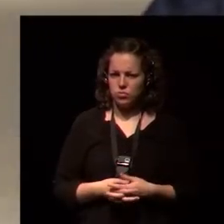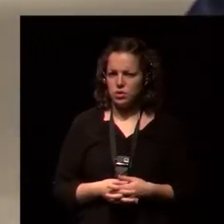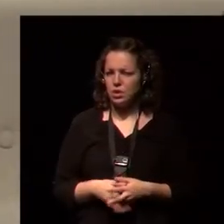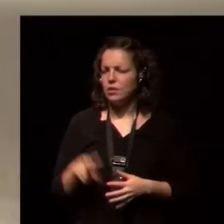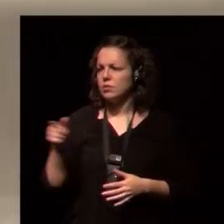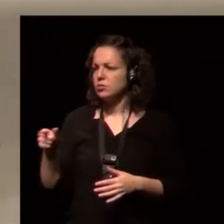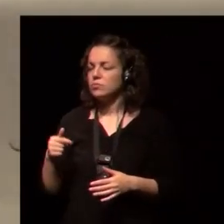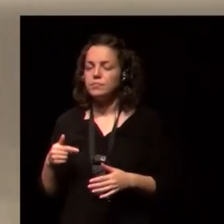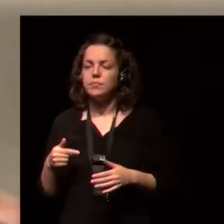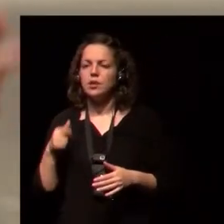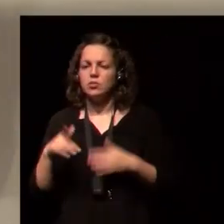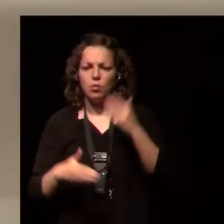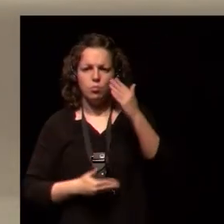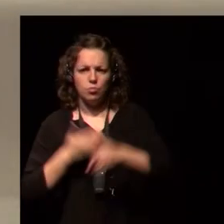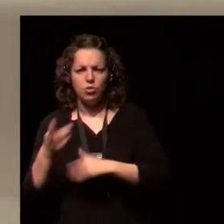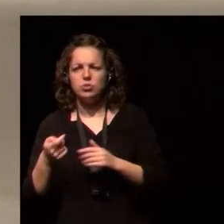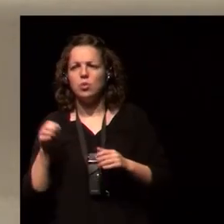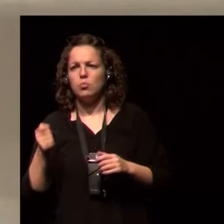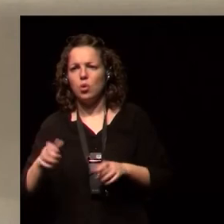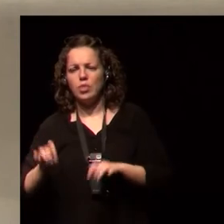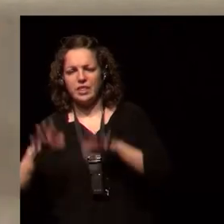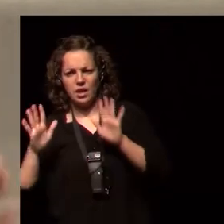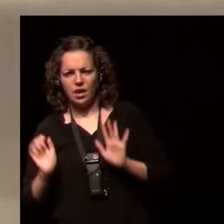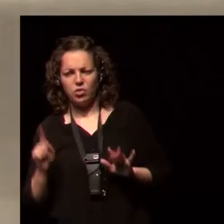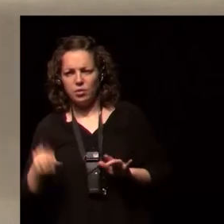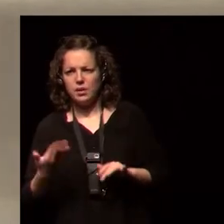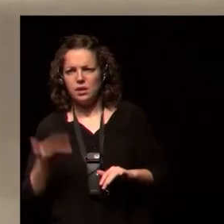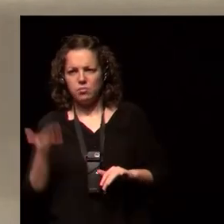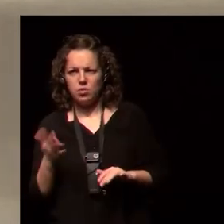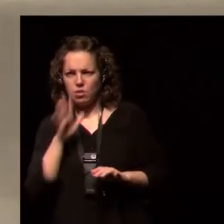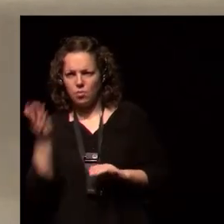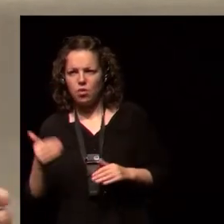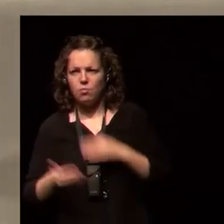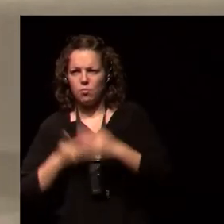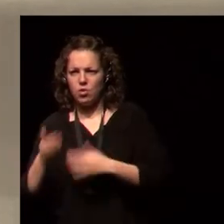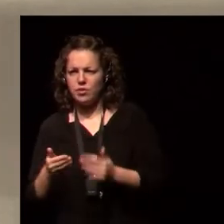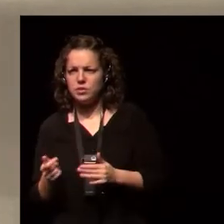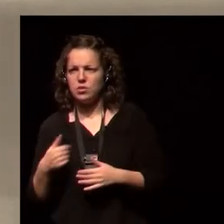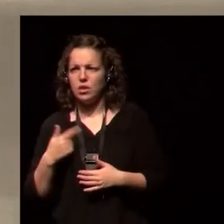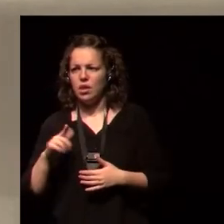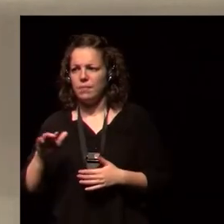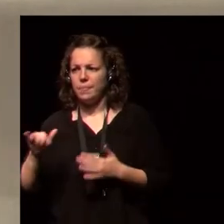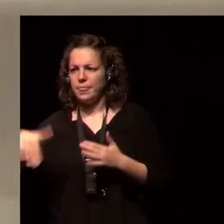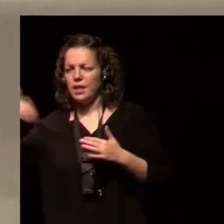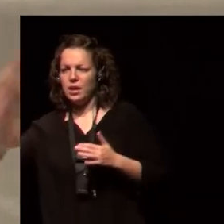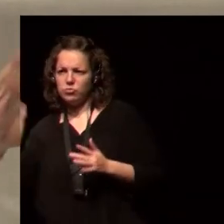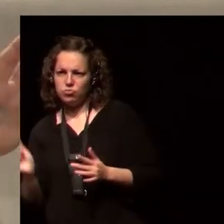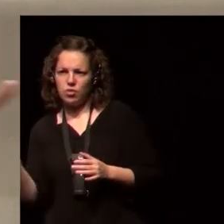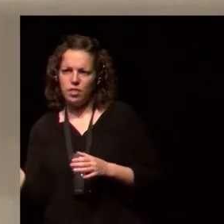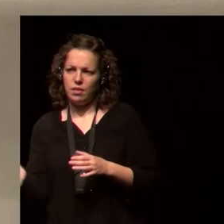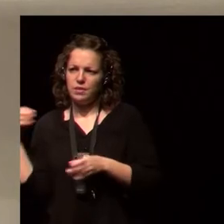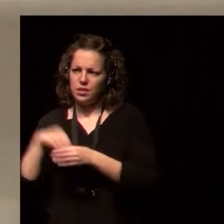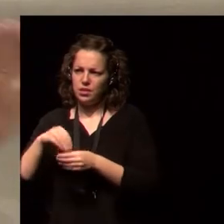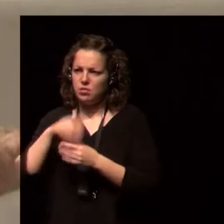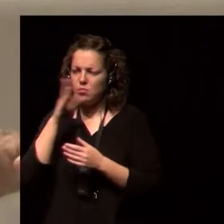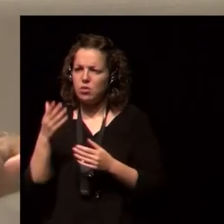Este es un proceso muy delicado e importante, el participar en este proceso y no alejarse de ello. Muchos